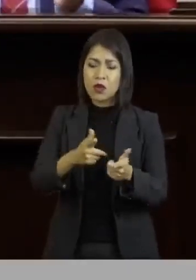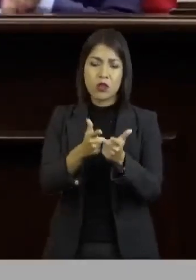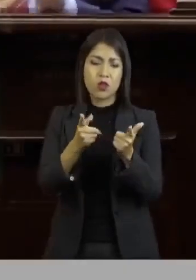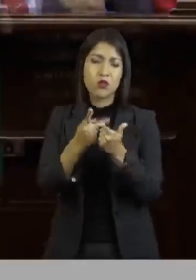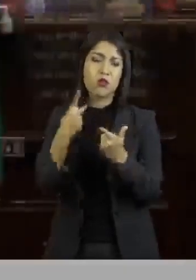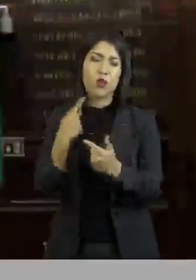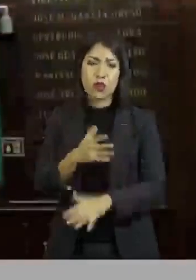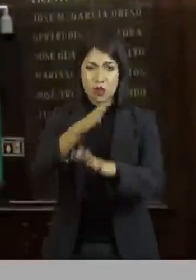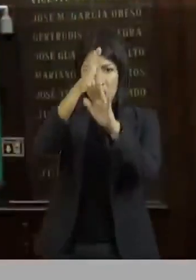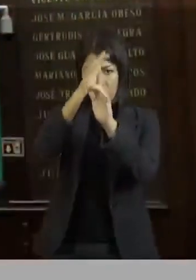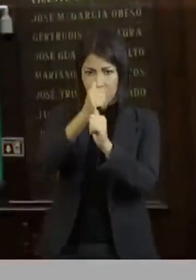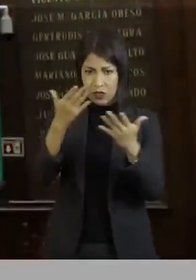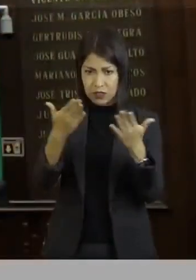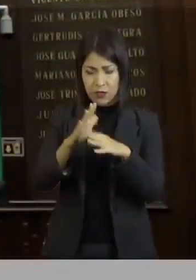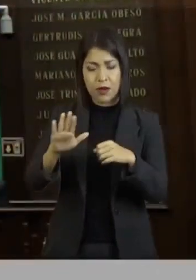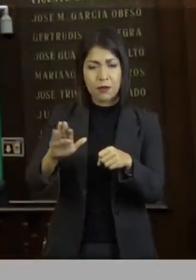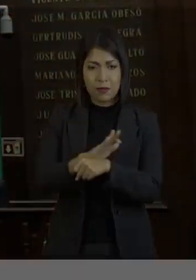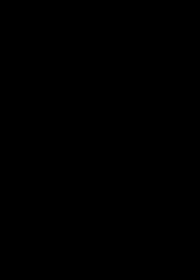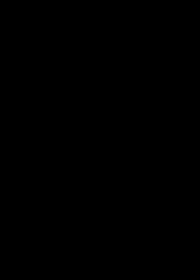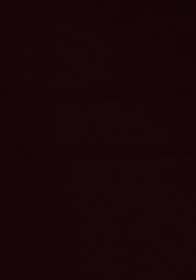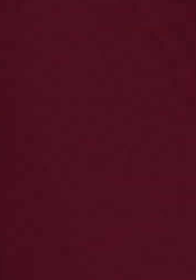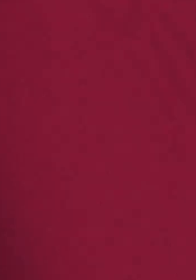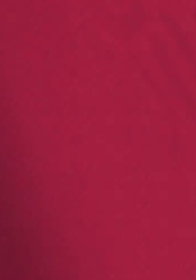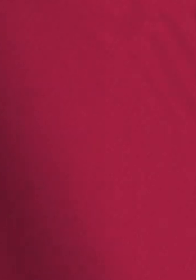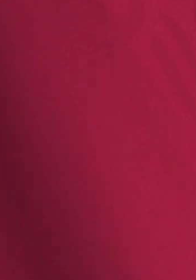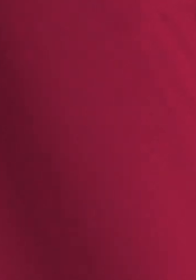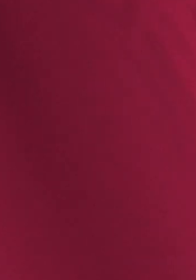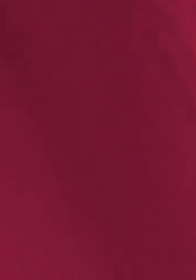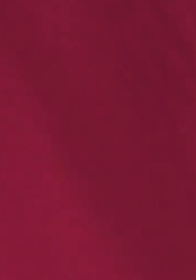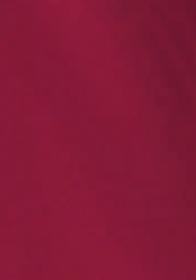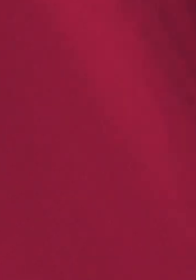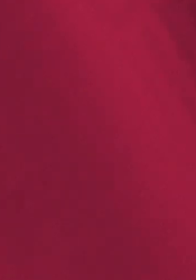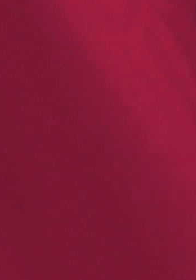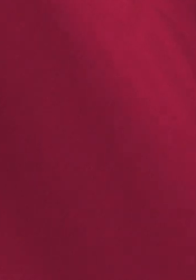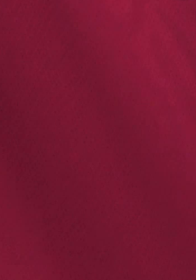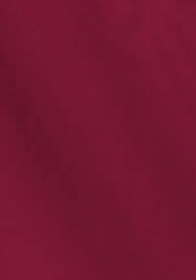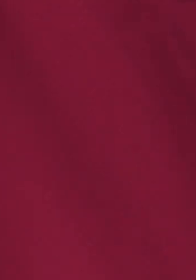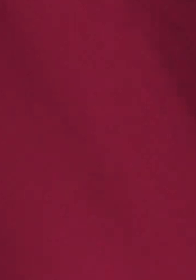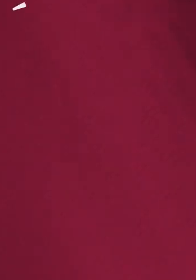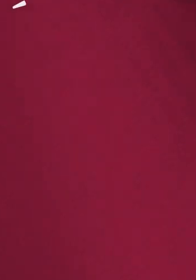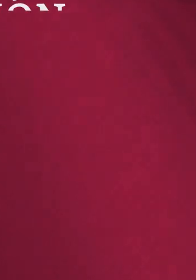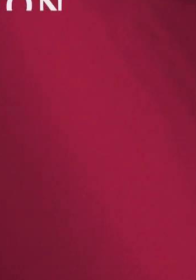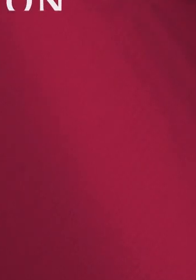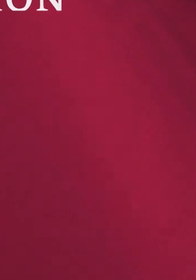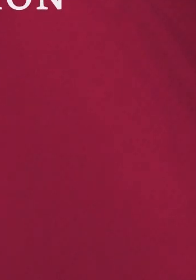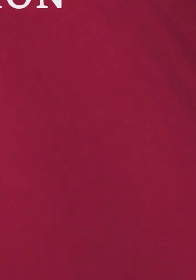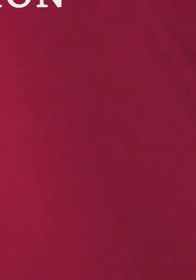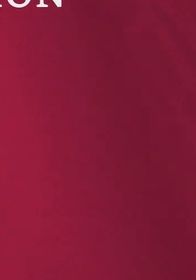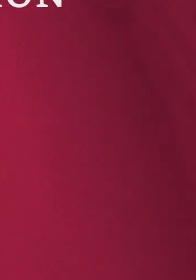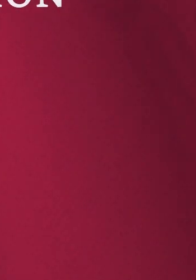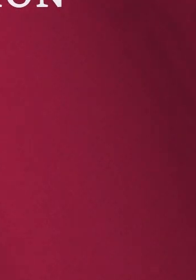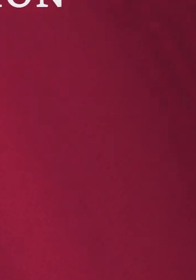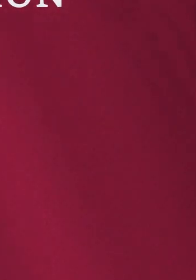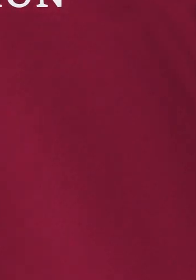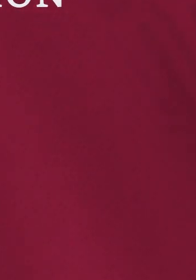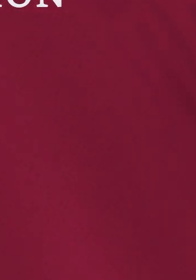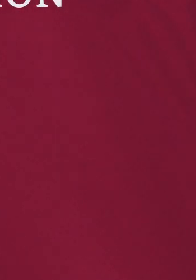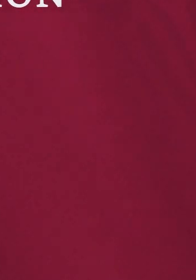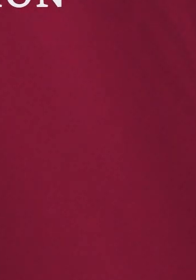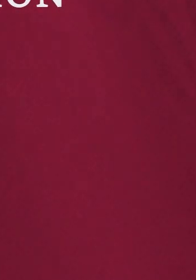y a todos ustedes. Gobierno de México.